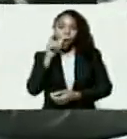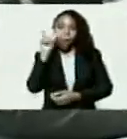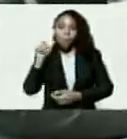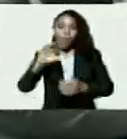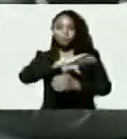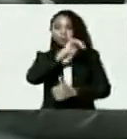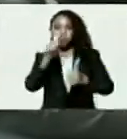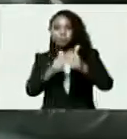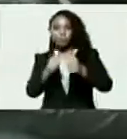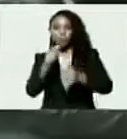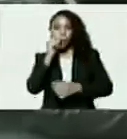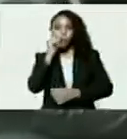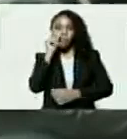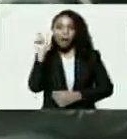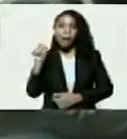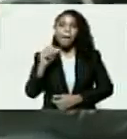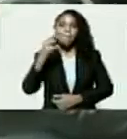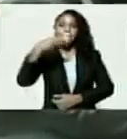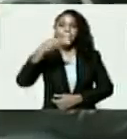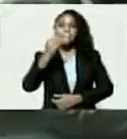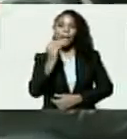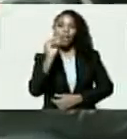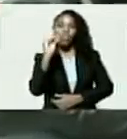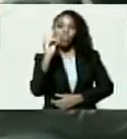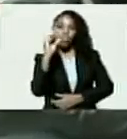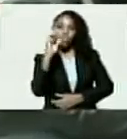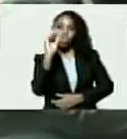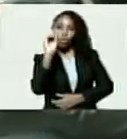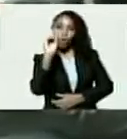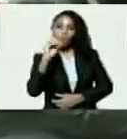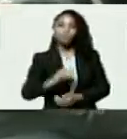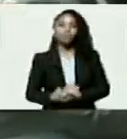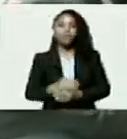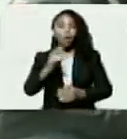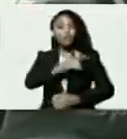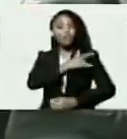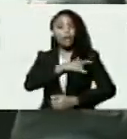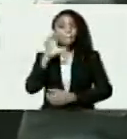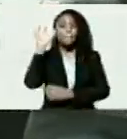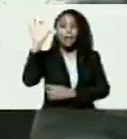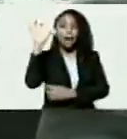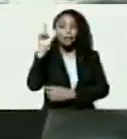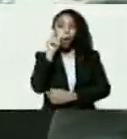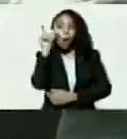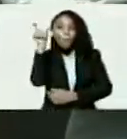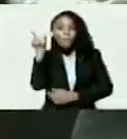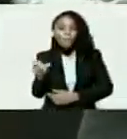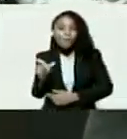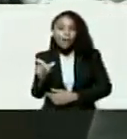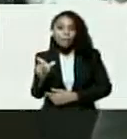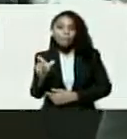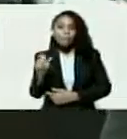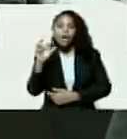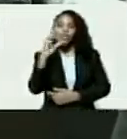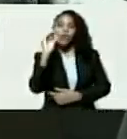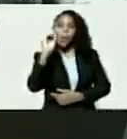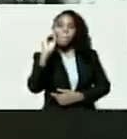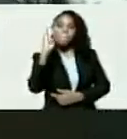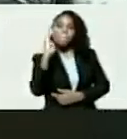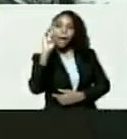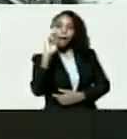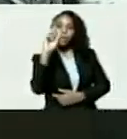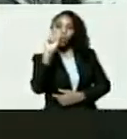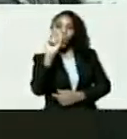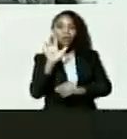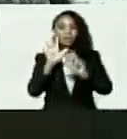rector electoral Pedro Calzadilla, y por las universidades del país, el rector Roberto Opicón. Estos son los